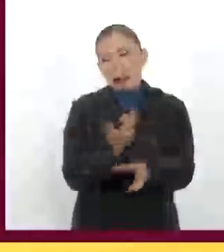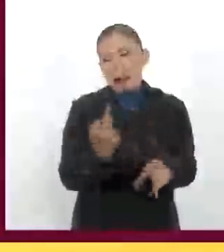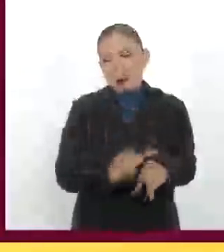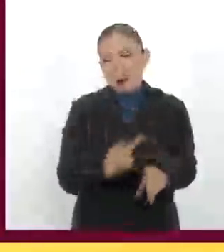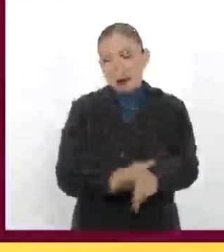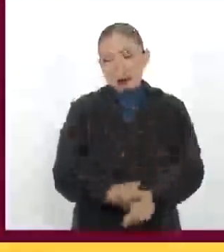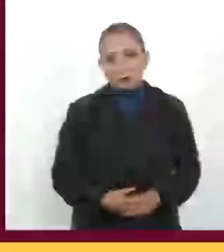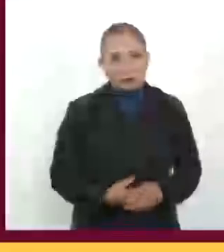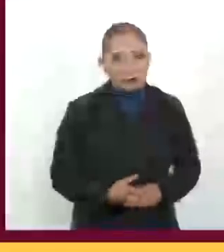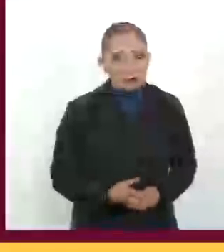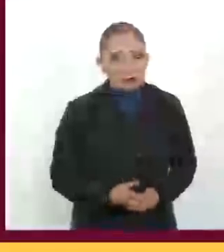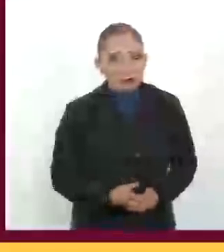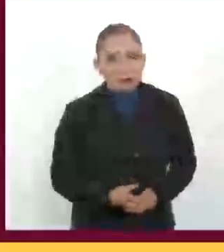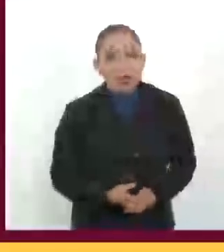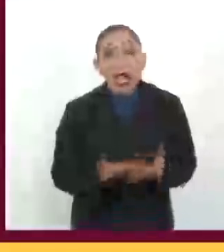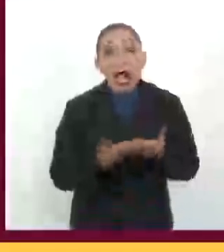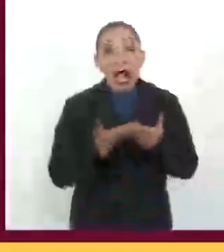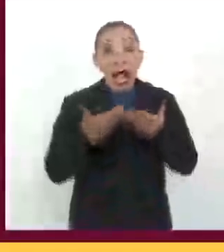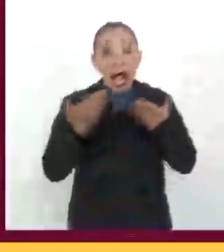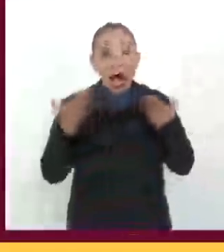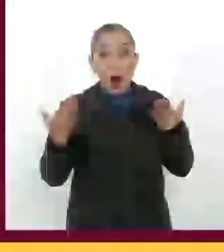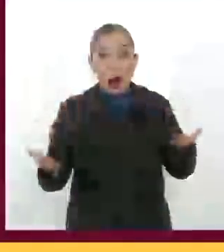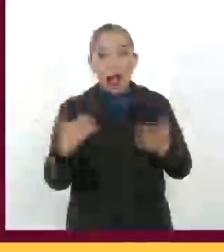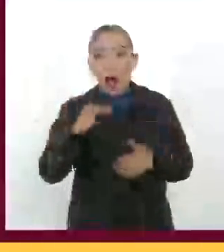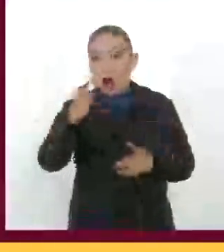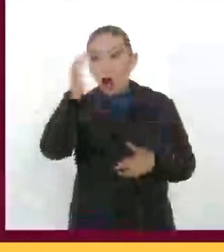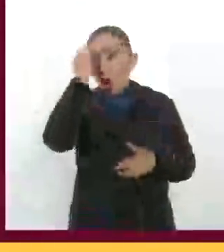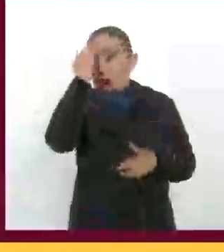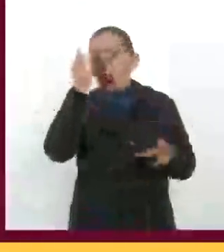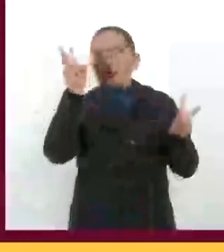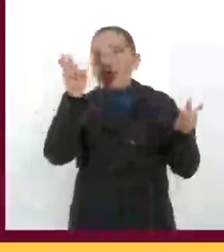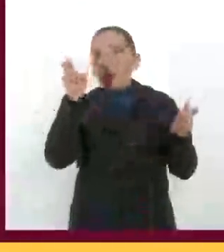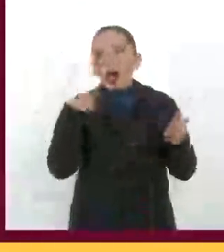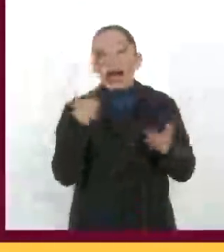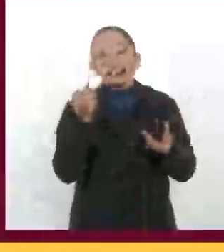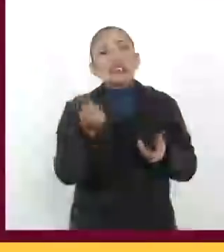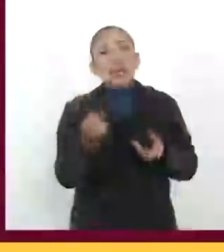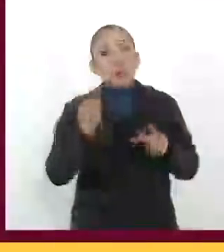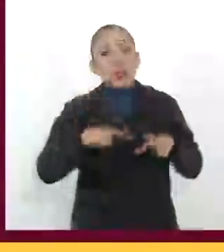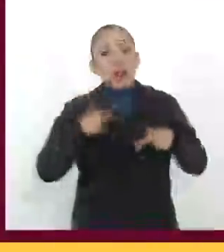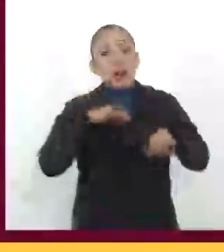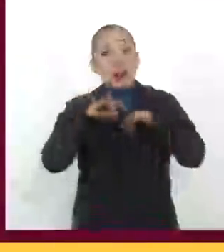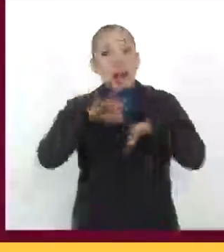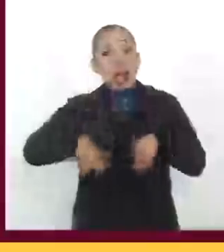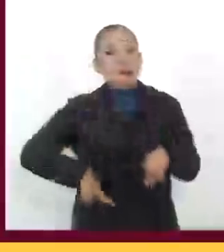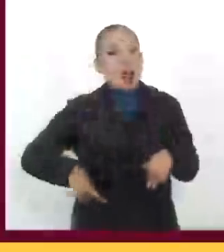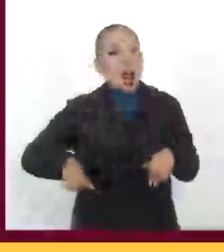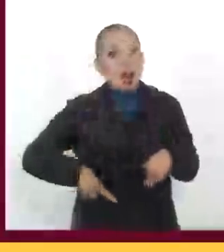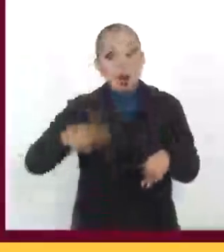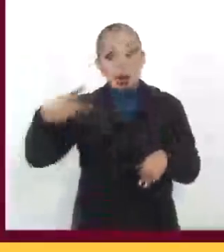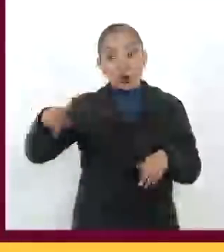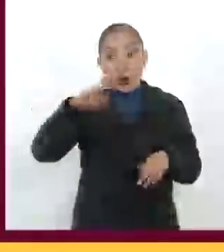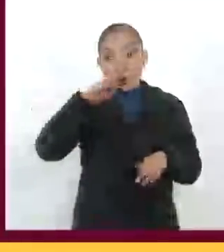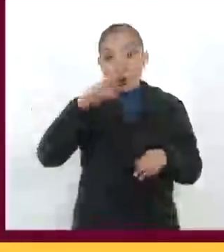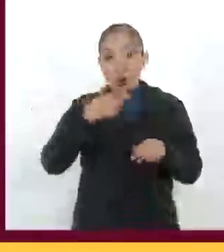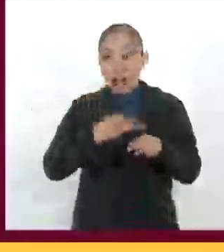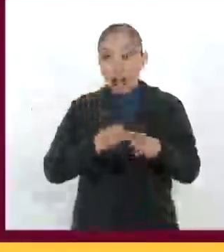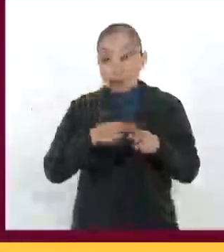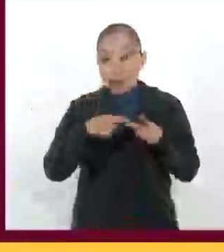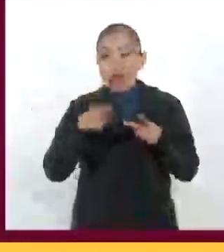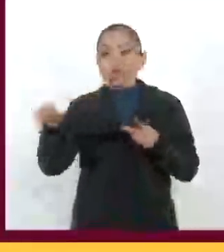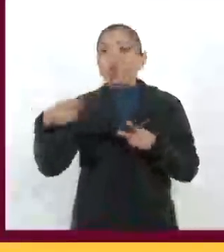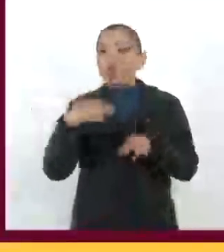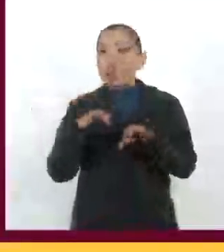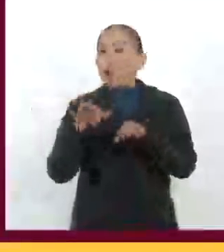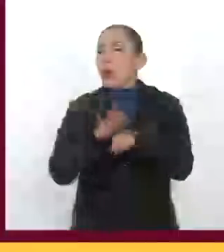es pasajera. En esta ocasión, conocerán acerca de las y los servidores públicos, sus